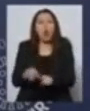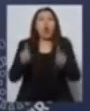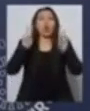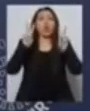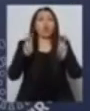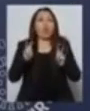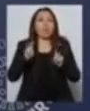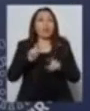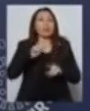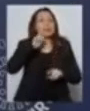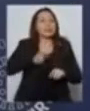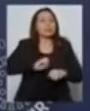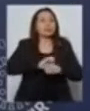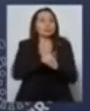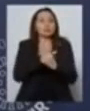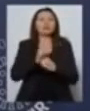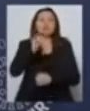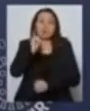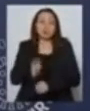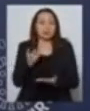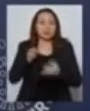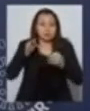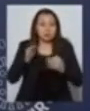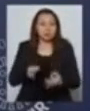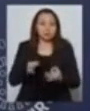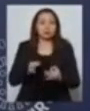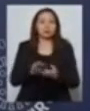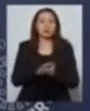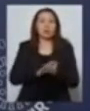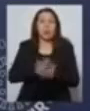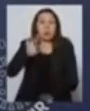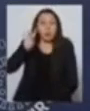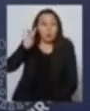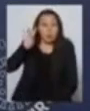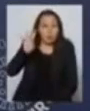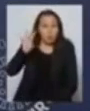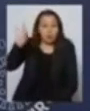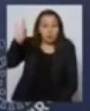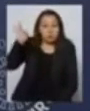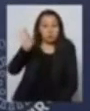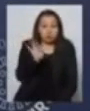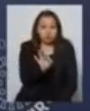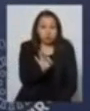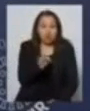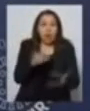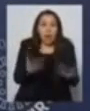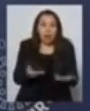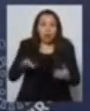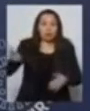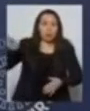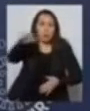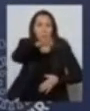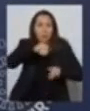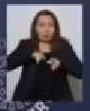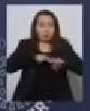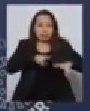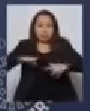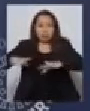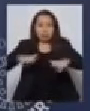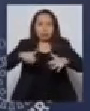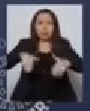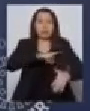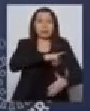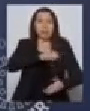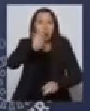otro agente, sino a coronavirus. Que el único virus que está circulando en este momento en el